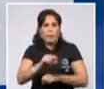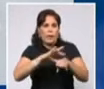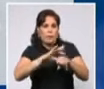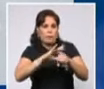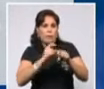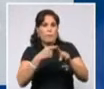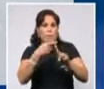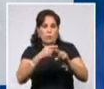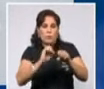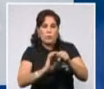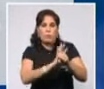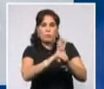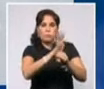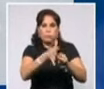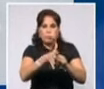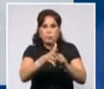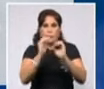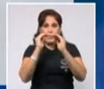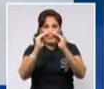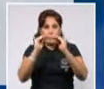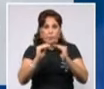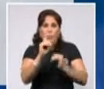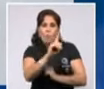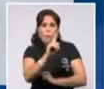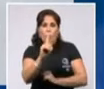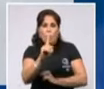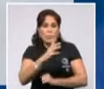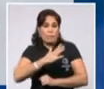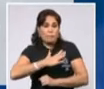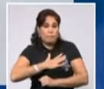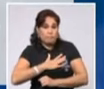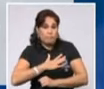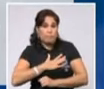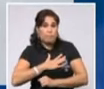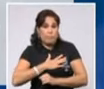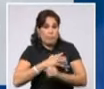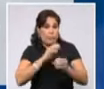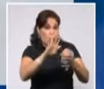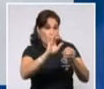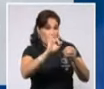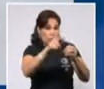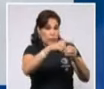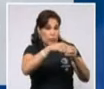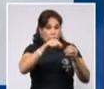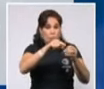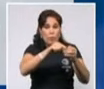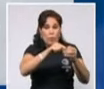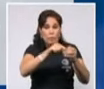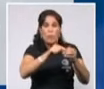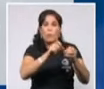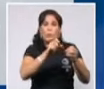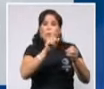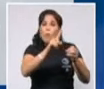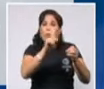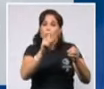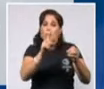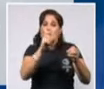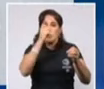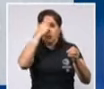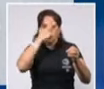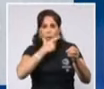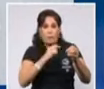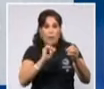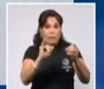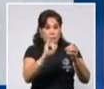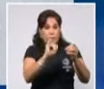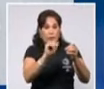a la COVID-19. 11 casos pertenecen de los 48 a la provincia de Ciego de Ávila, 6 casos